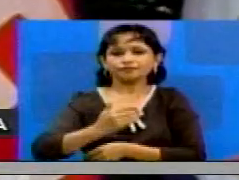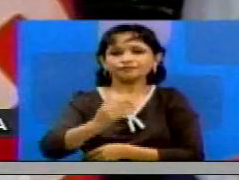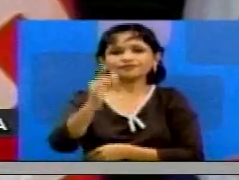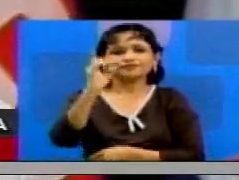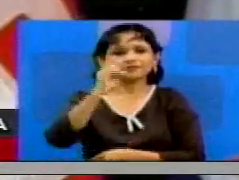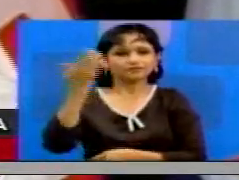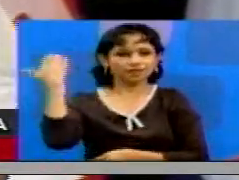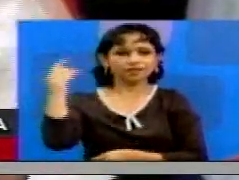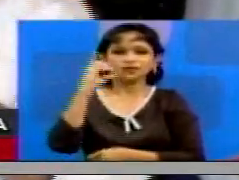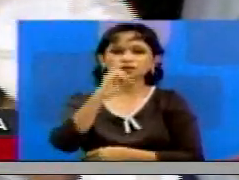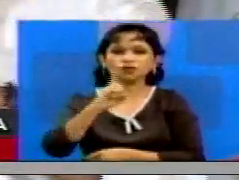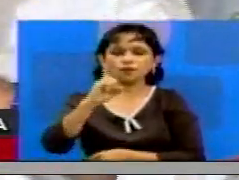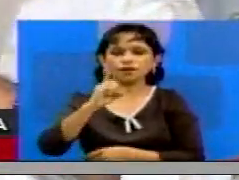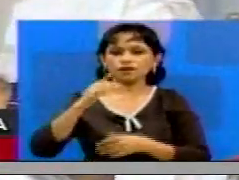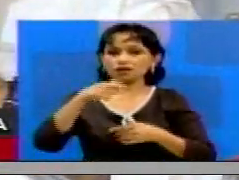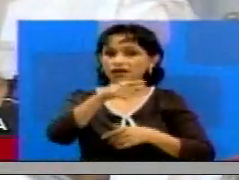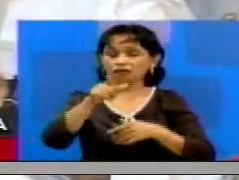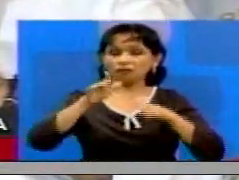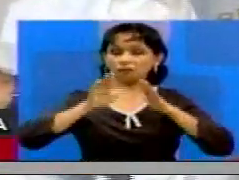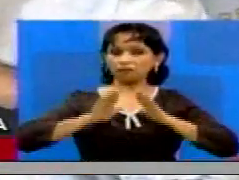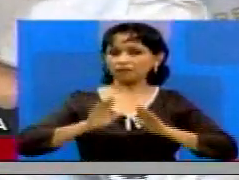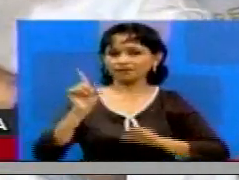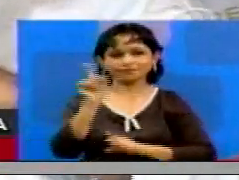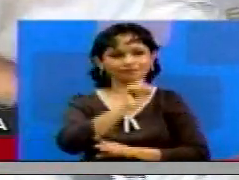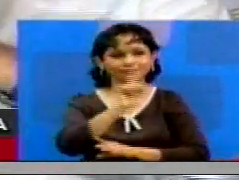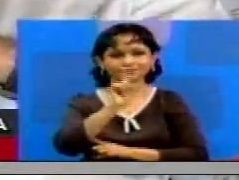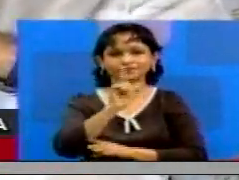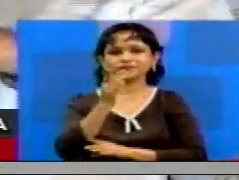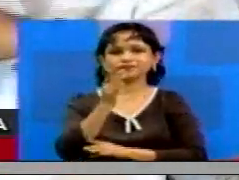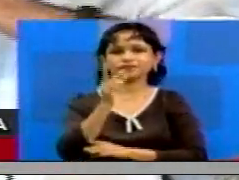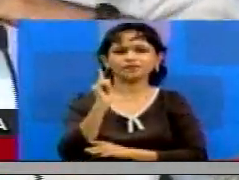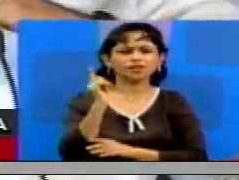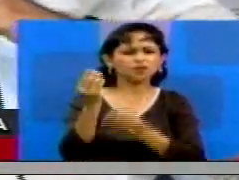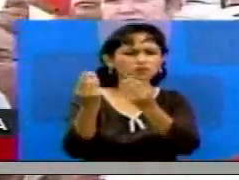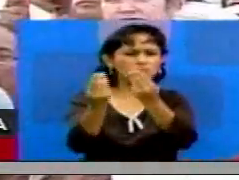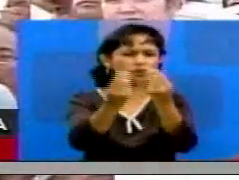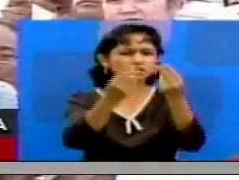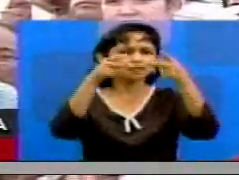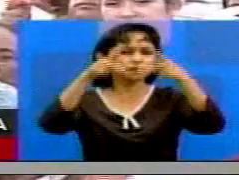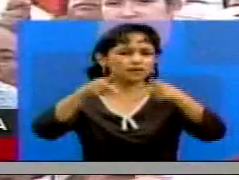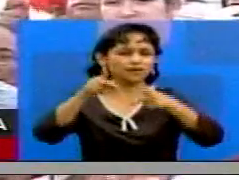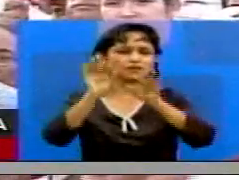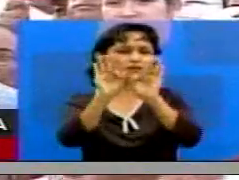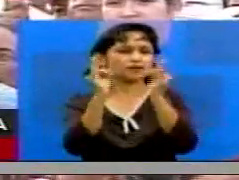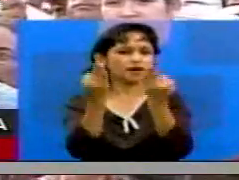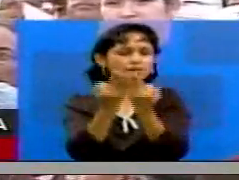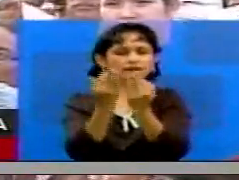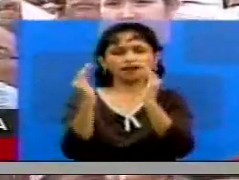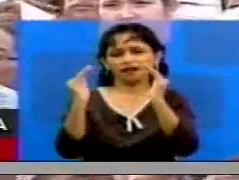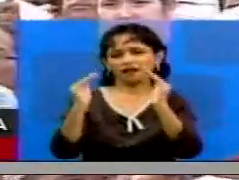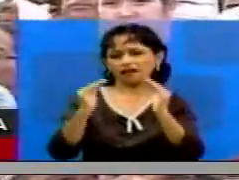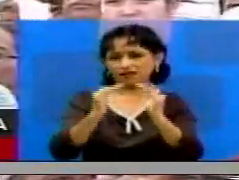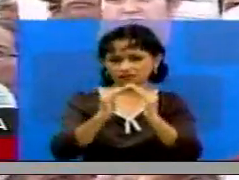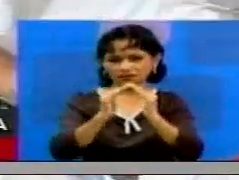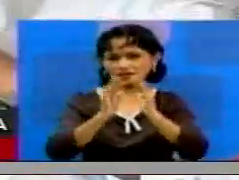día domingo, para ellos no hay descanso. O sea, mientras muchas familias están en su